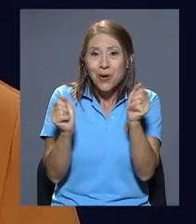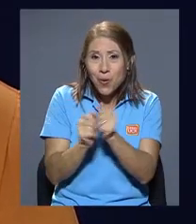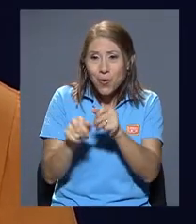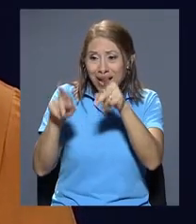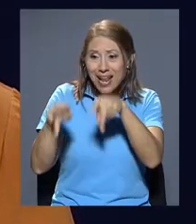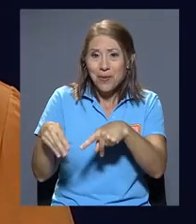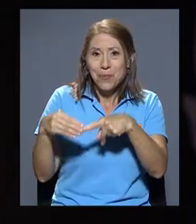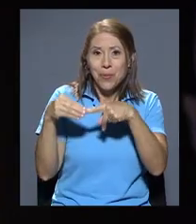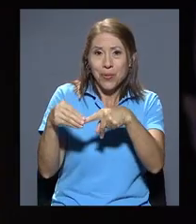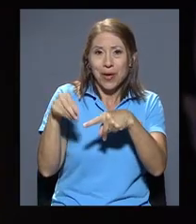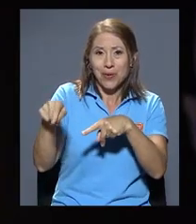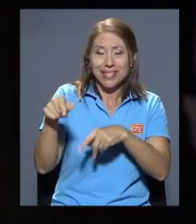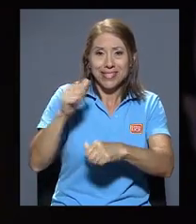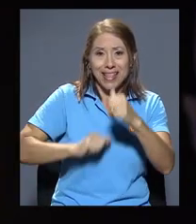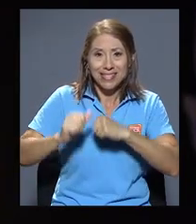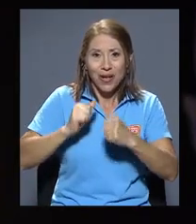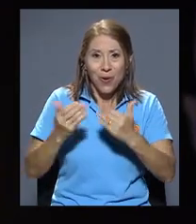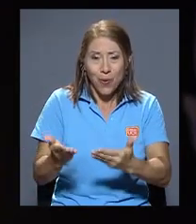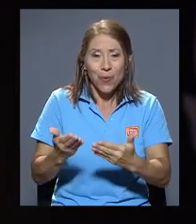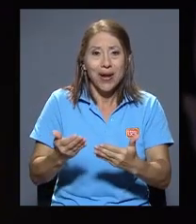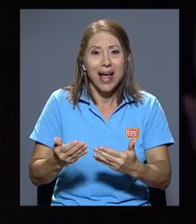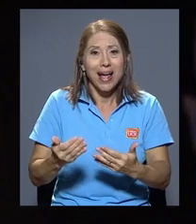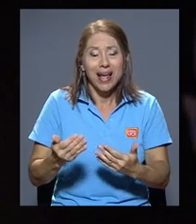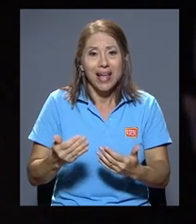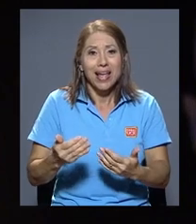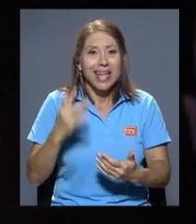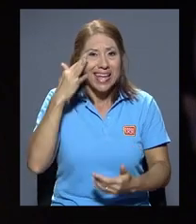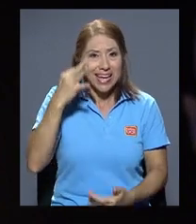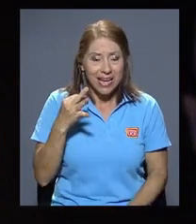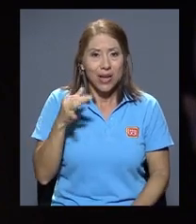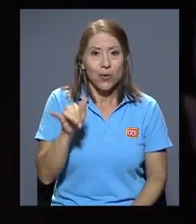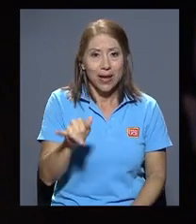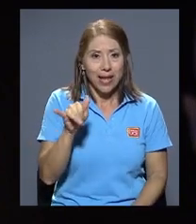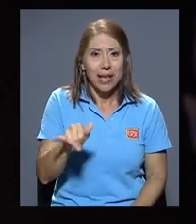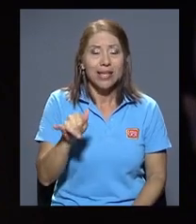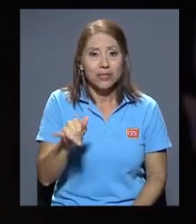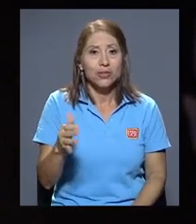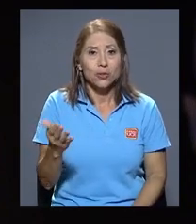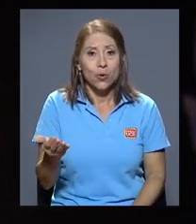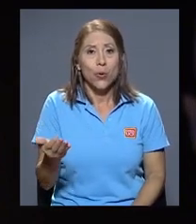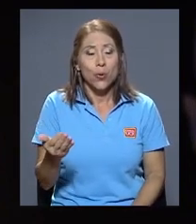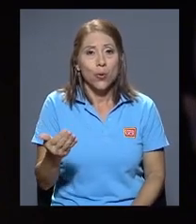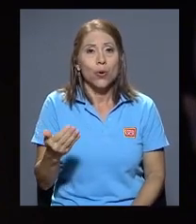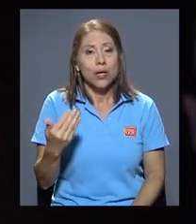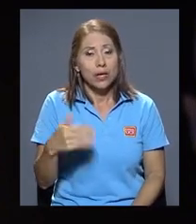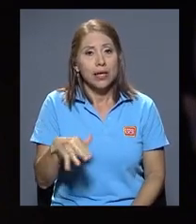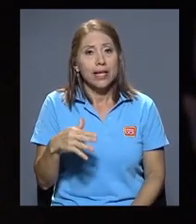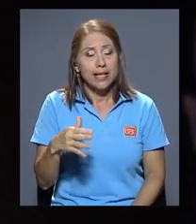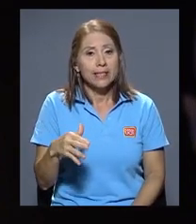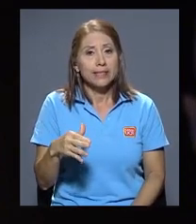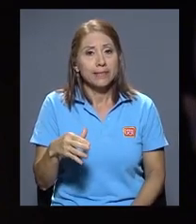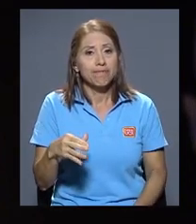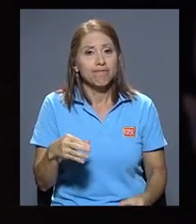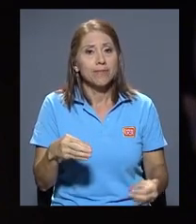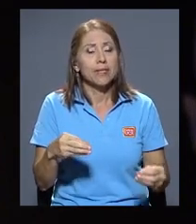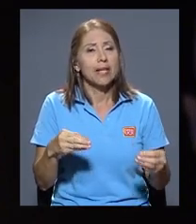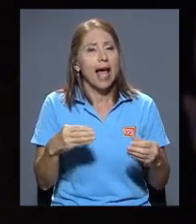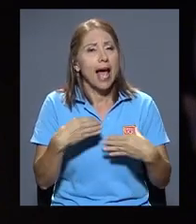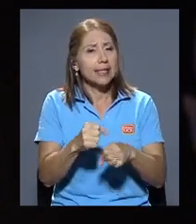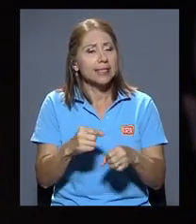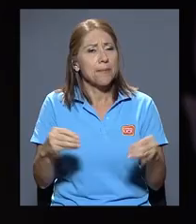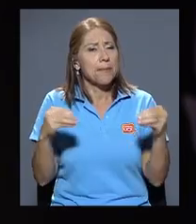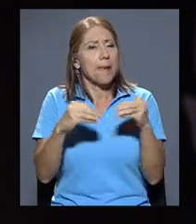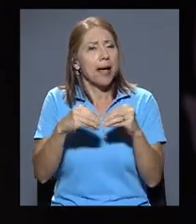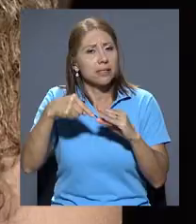obra. Y creo que eso pues lleva muchísimo más a una reflexión más profunda, ¿no?